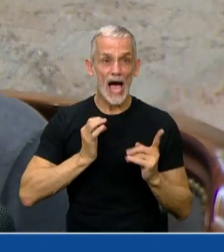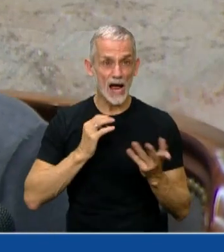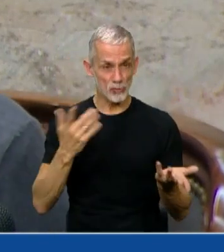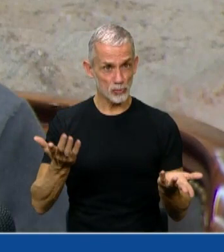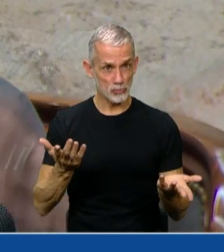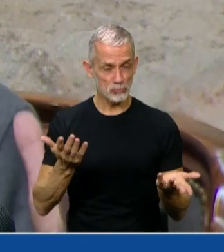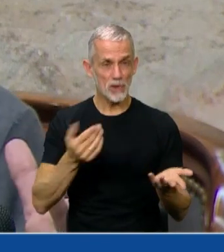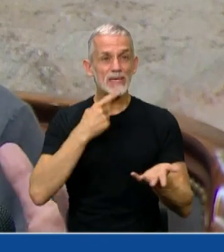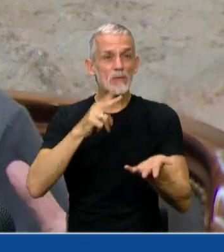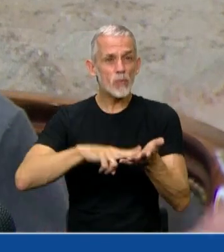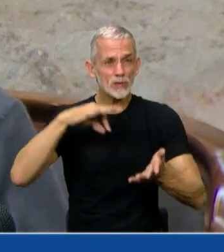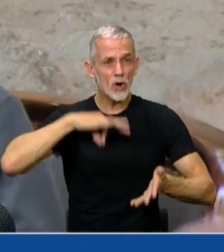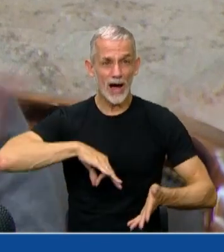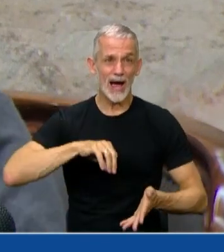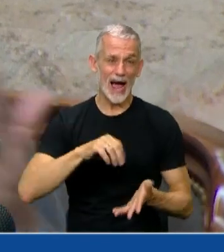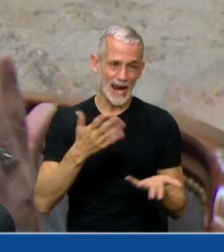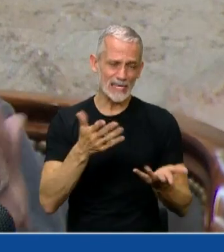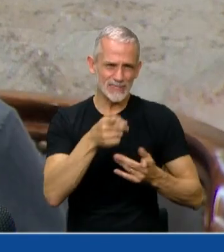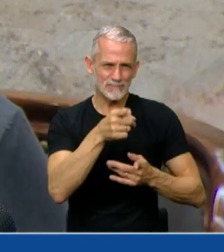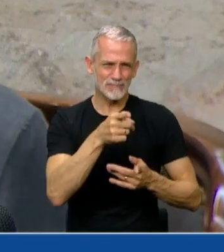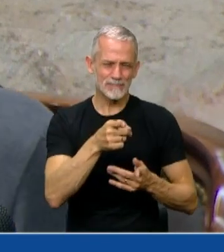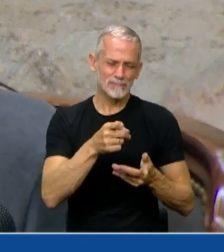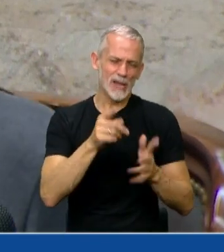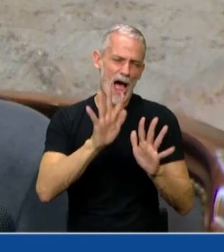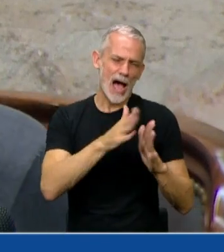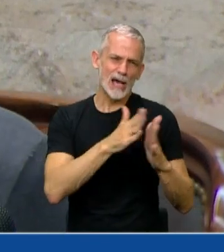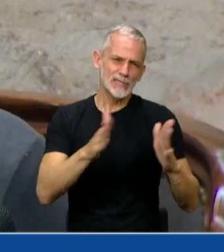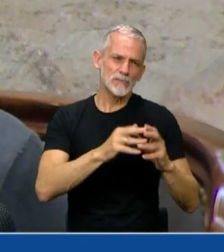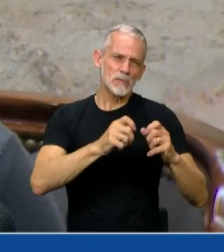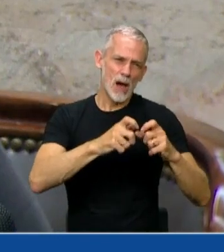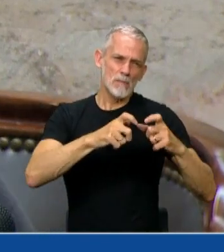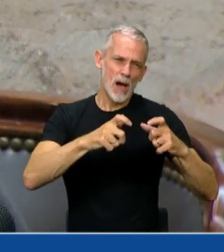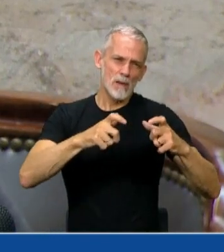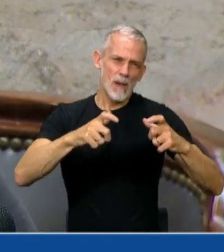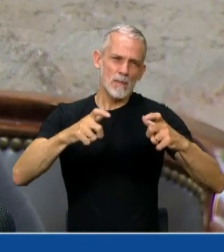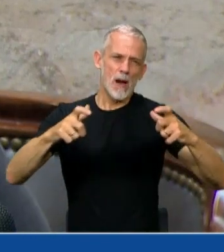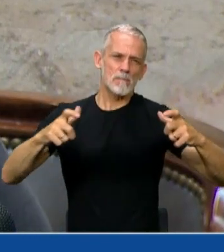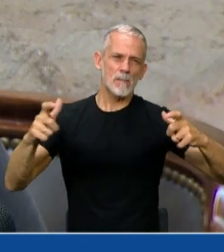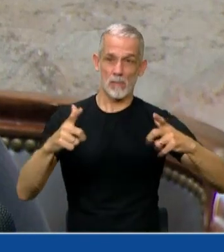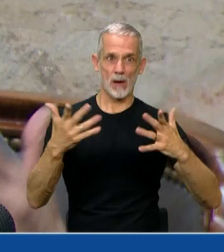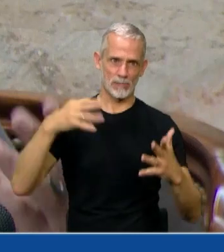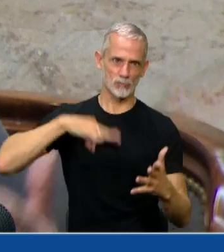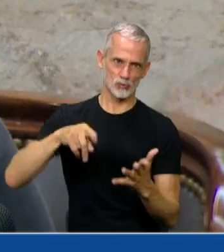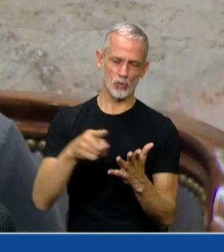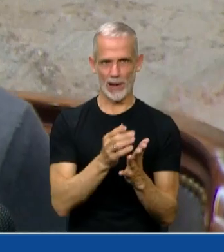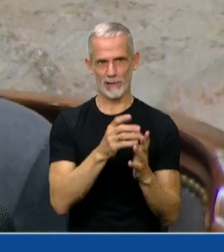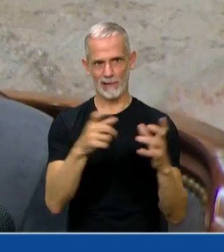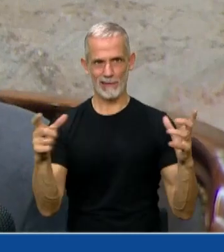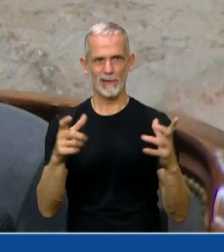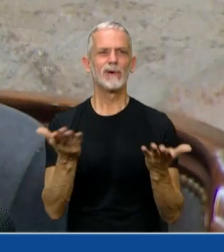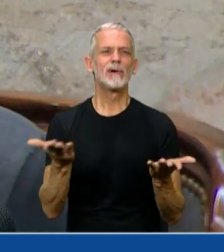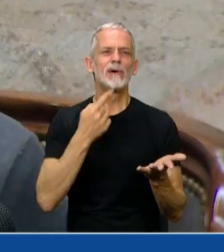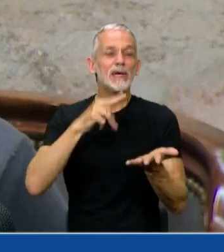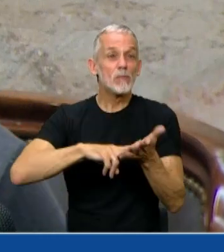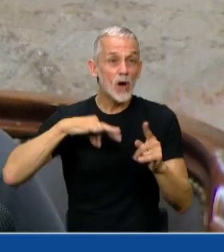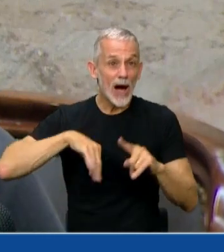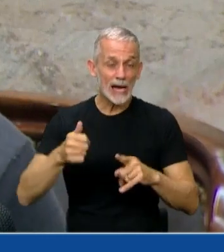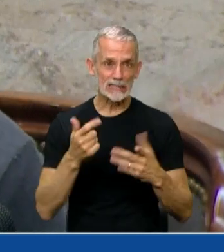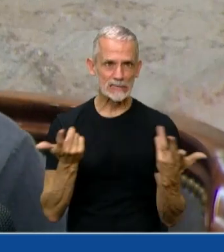este impuesto a las ganancias, aplicado en forma cada vez más masiva sobre los salarios, se convirtió en un